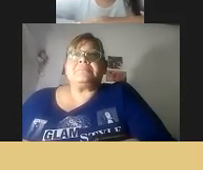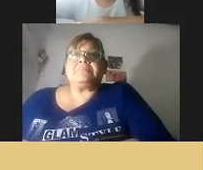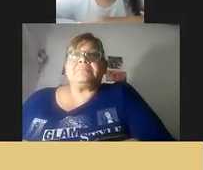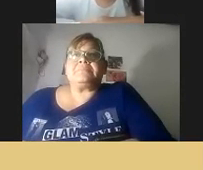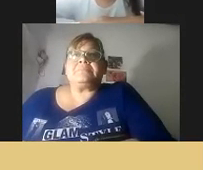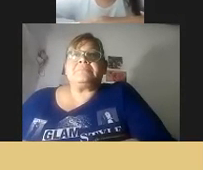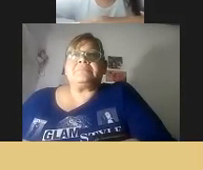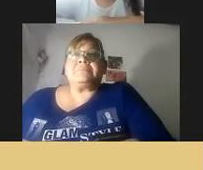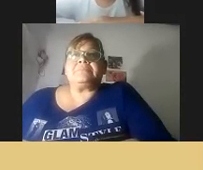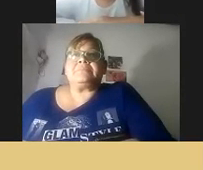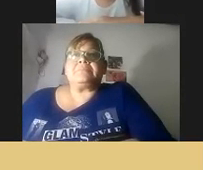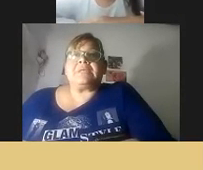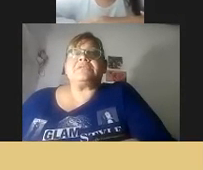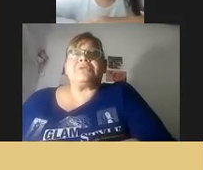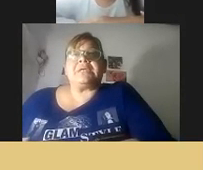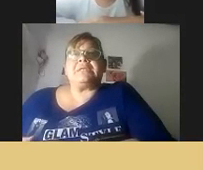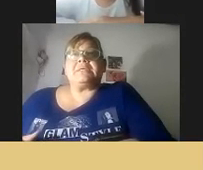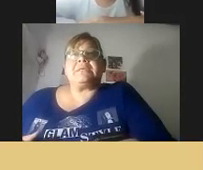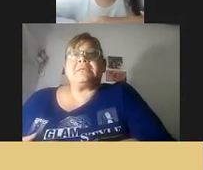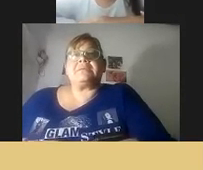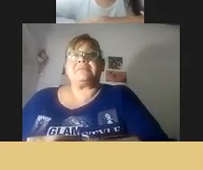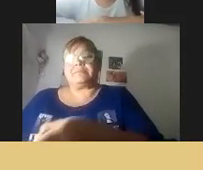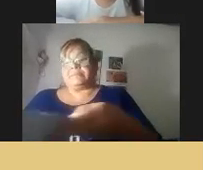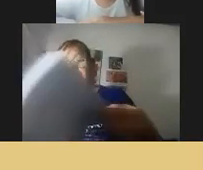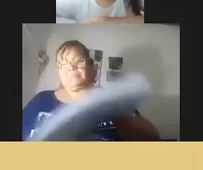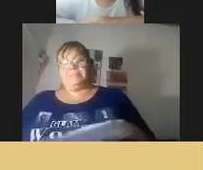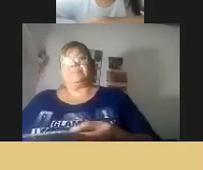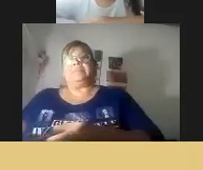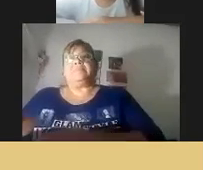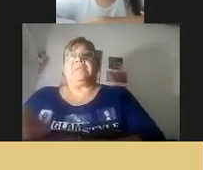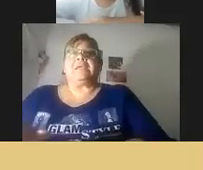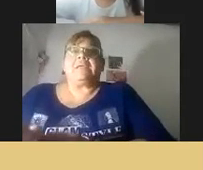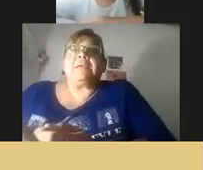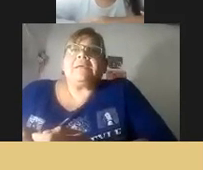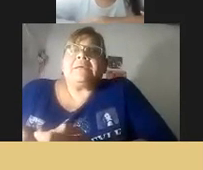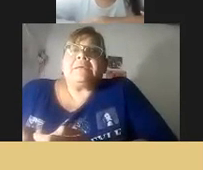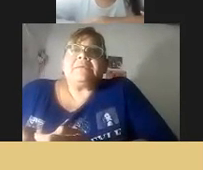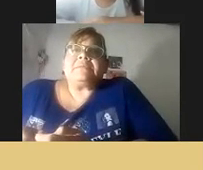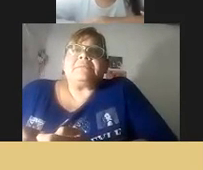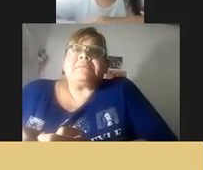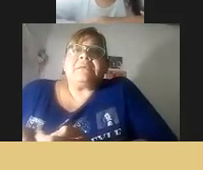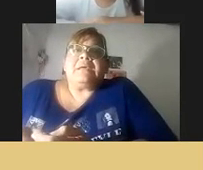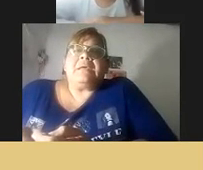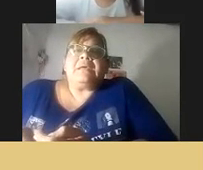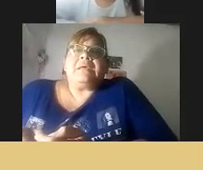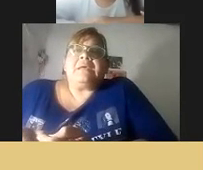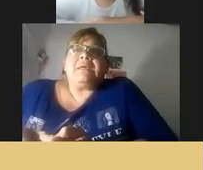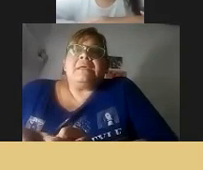es sostén. Es de sostén. Sostén, sí. Soporte De soporte, las exactamente. estructuras